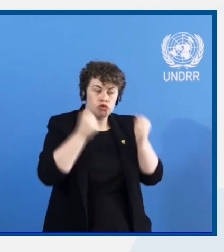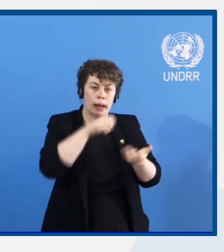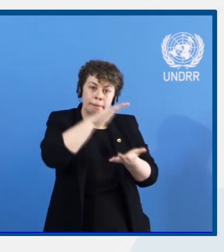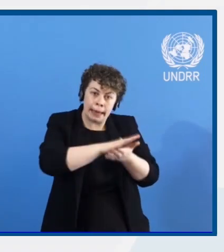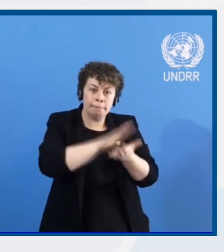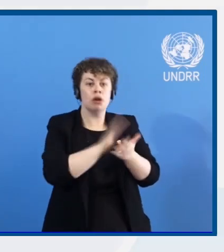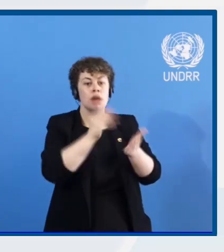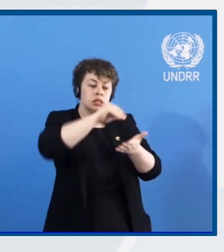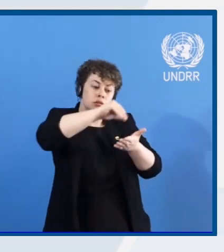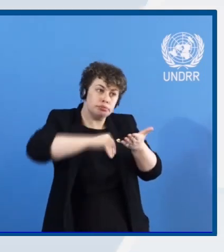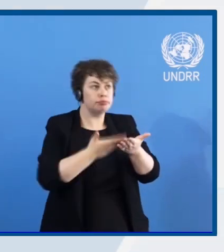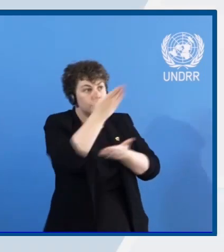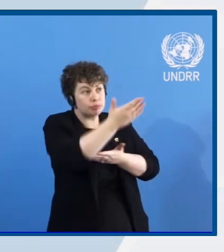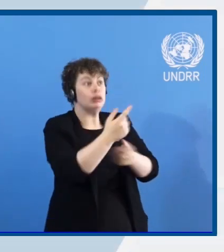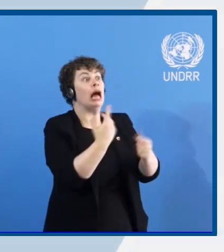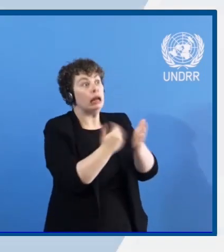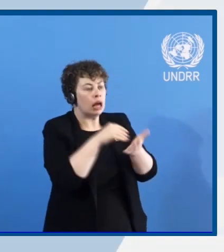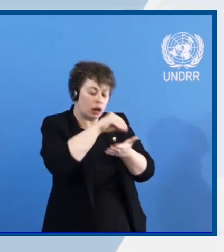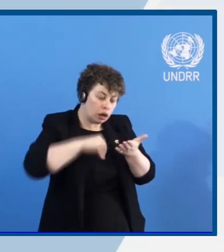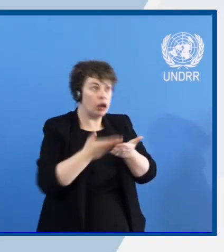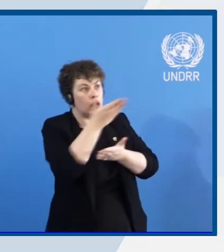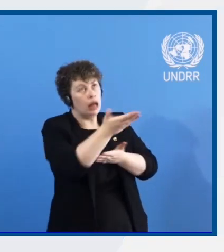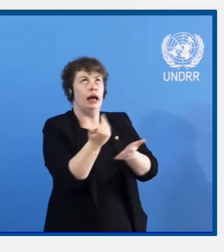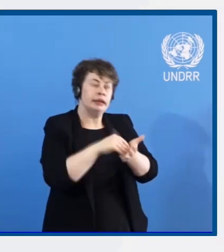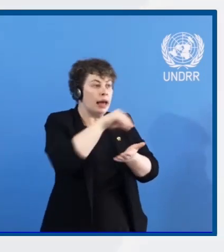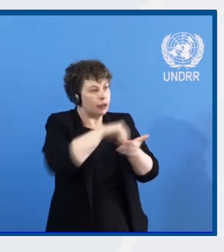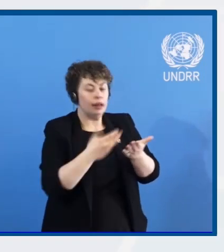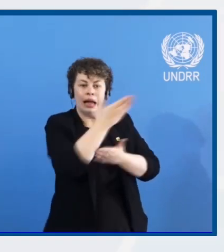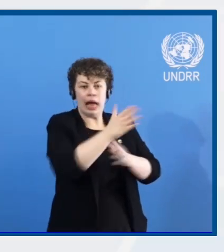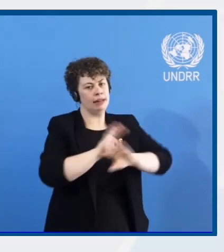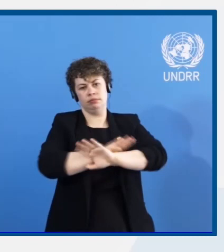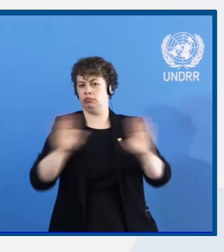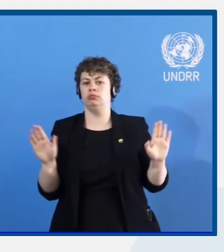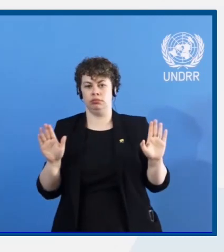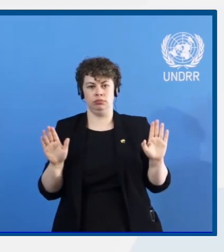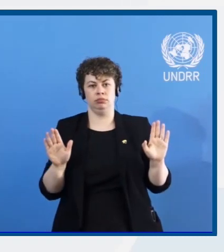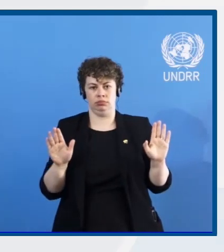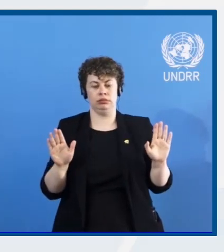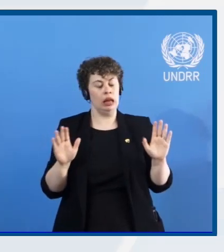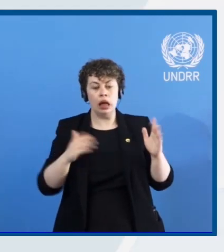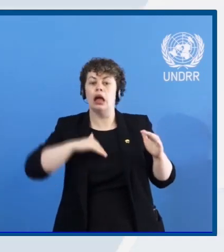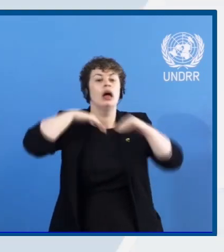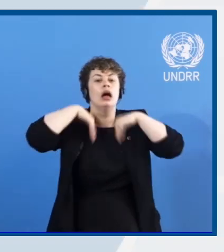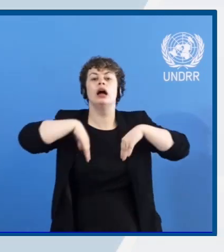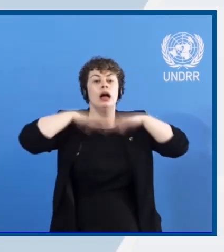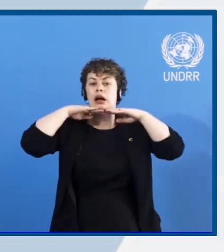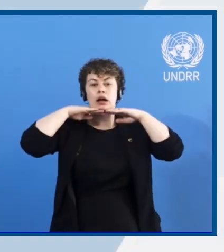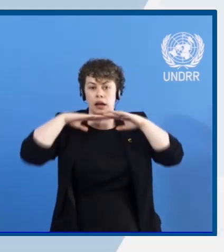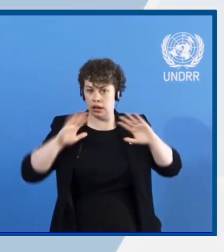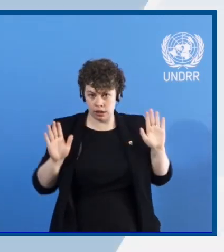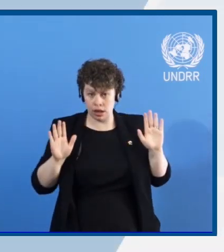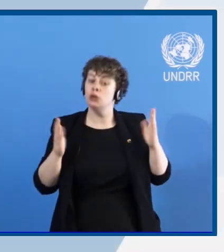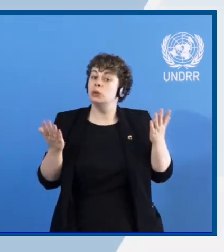Nos llamó la atención eso porque decían que estaban dispuestos a adoptar prácticas de gestión de riesgo en la medida en que